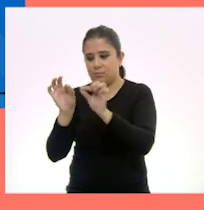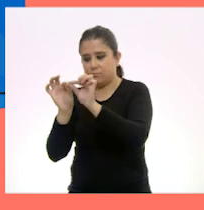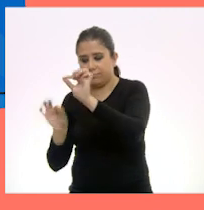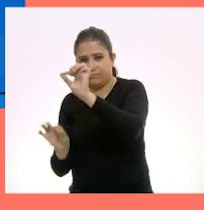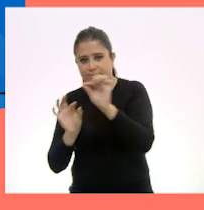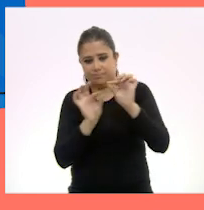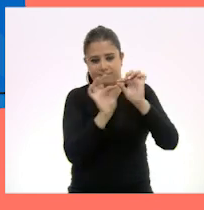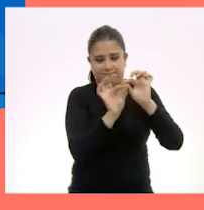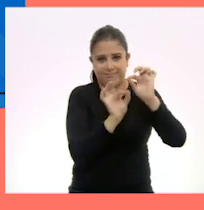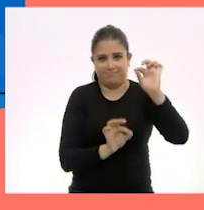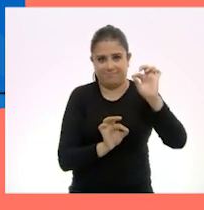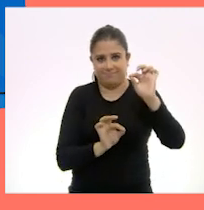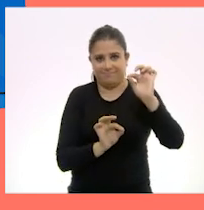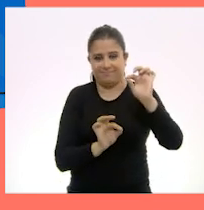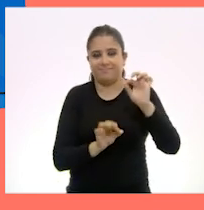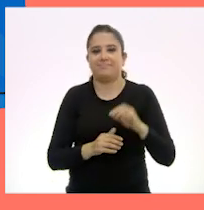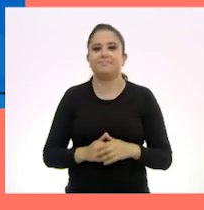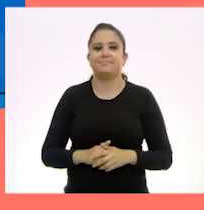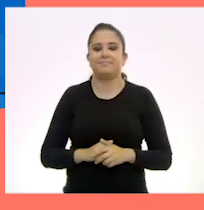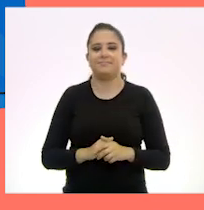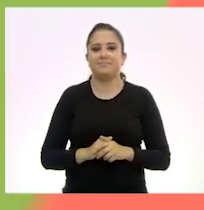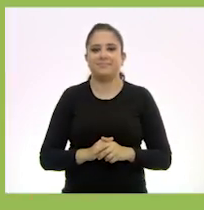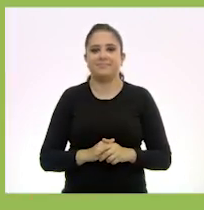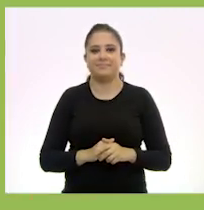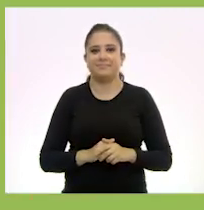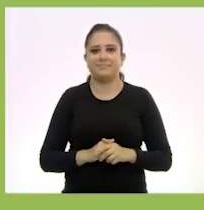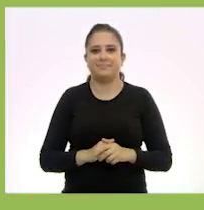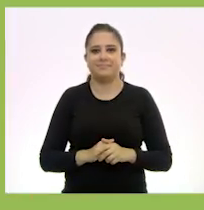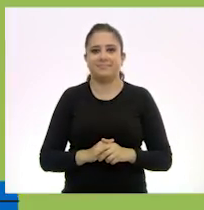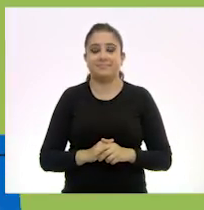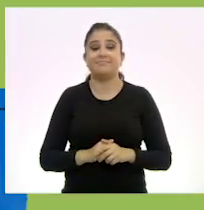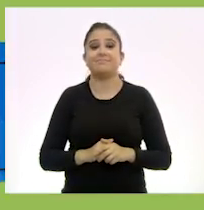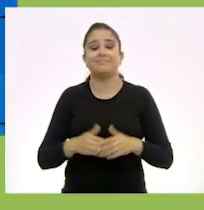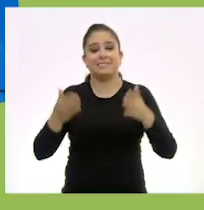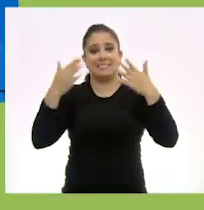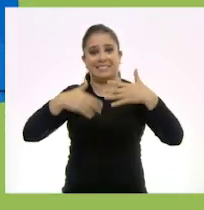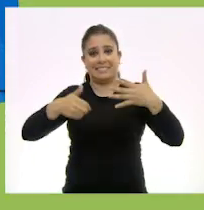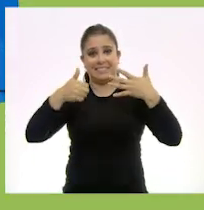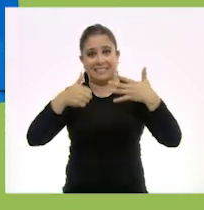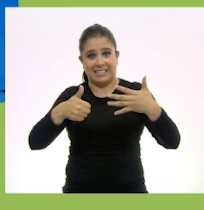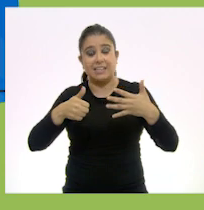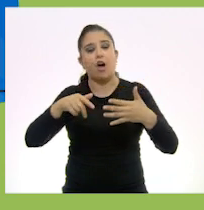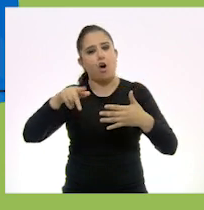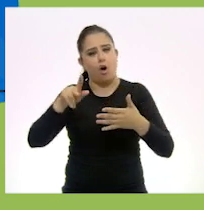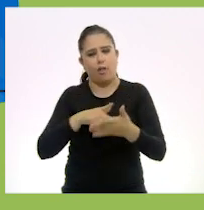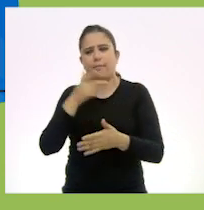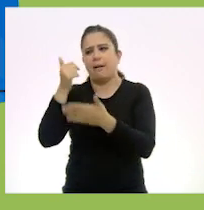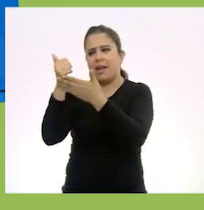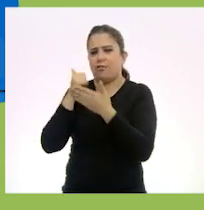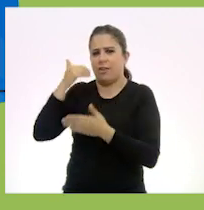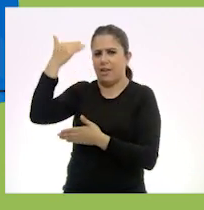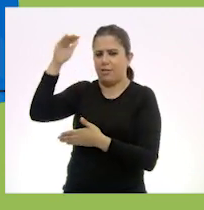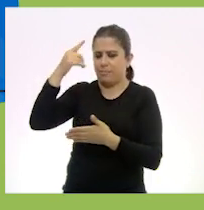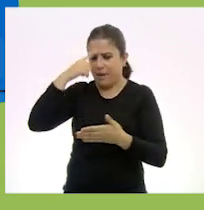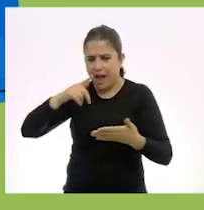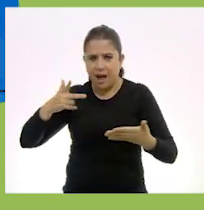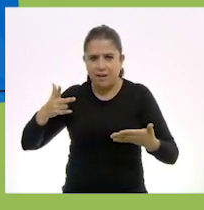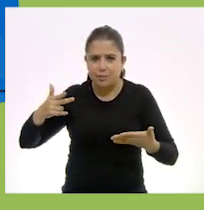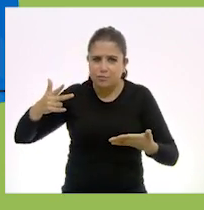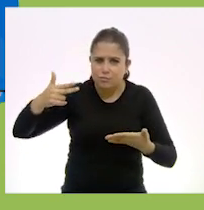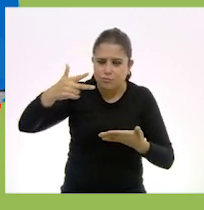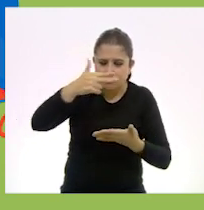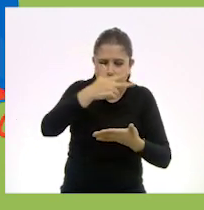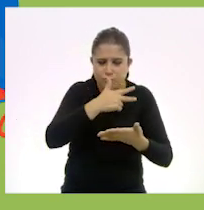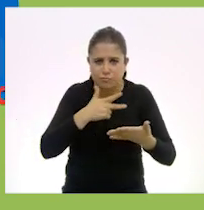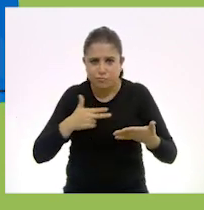2 centímetros de alto arriba y abajo. 6. Nuevamente pide ayuda a un adulto para recortar